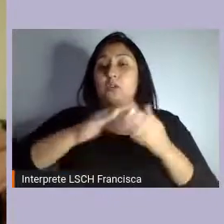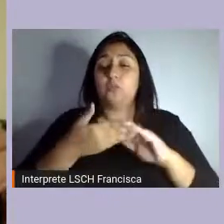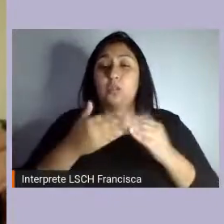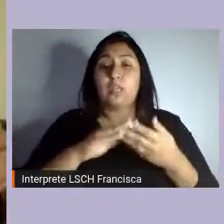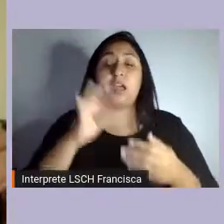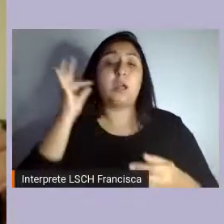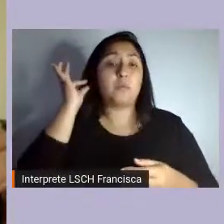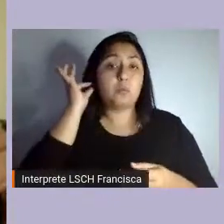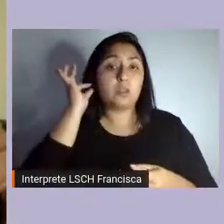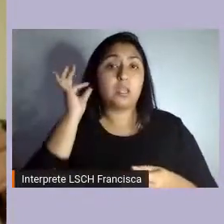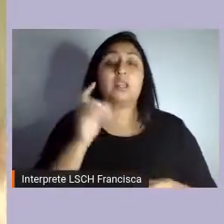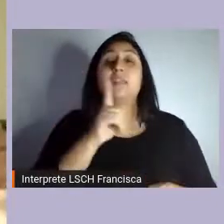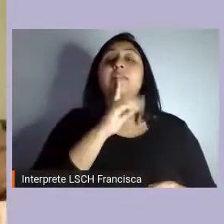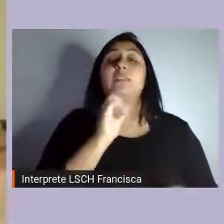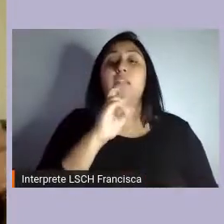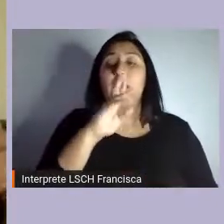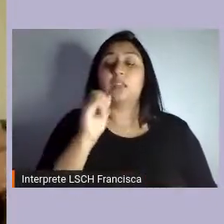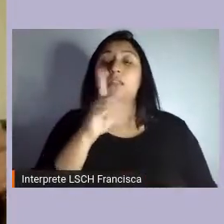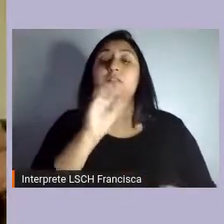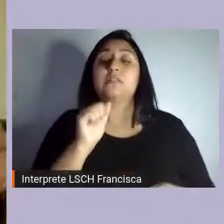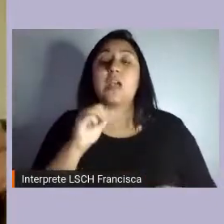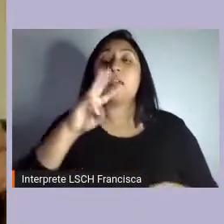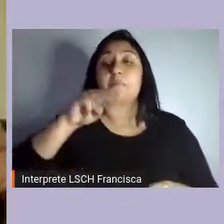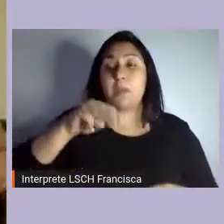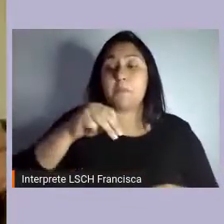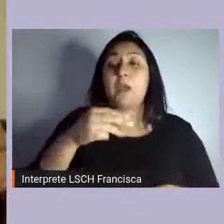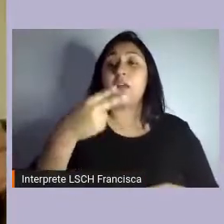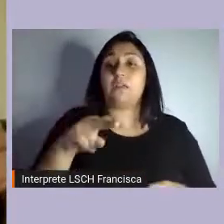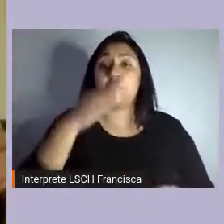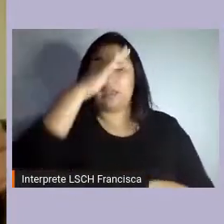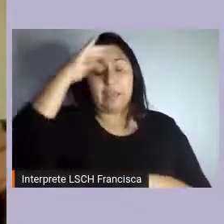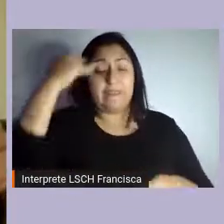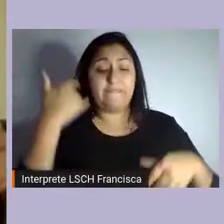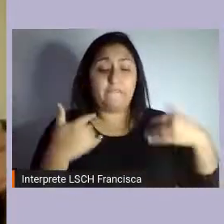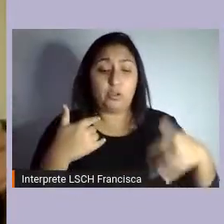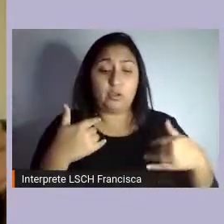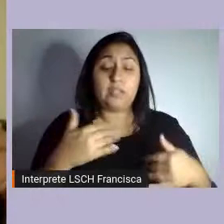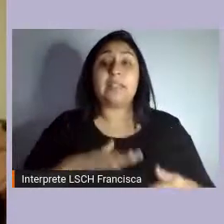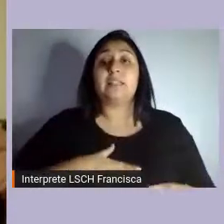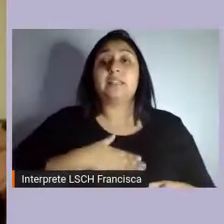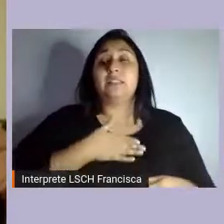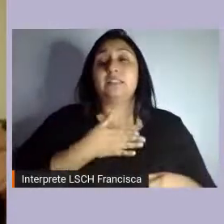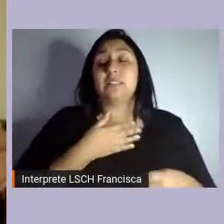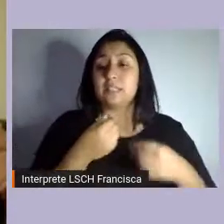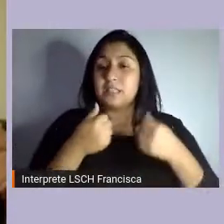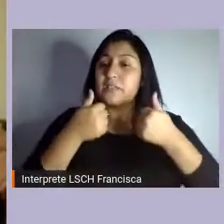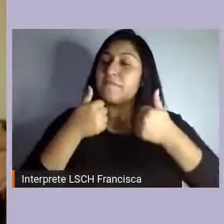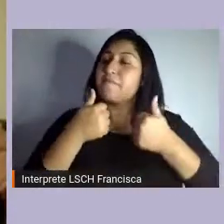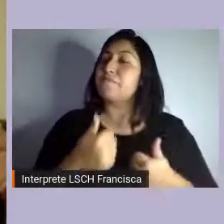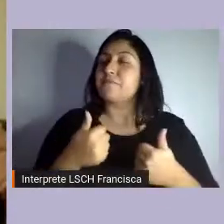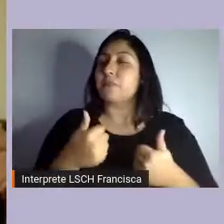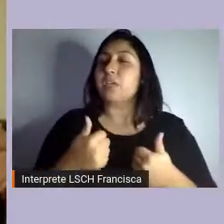la mamá de Violeta, una comunidad de mujeres en la que ella se siente mucho más plena, más conforme, y es algo muy extraño,